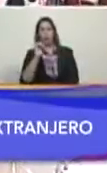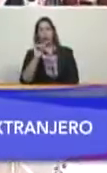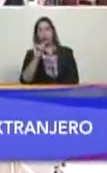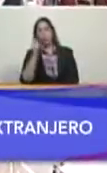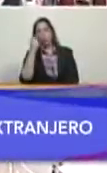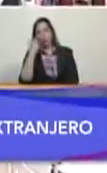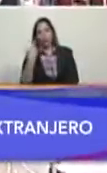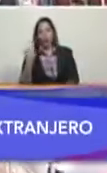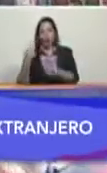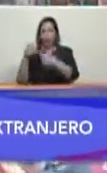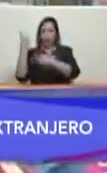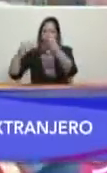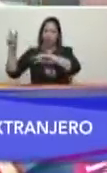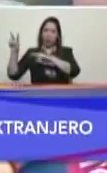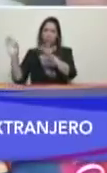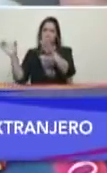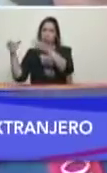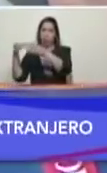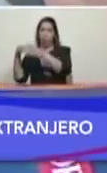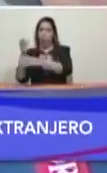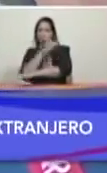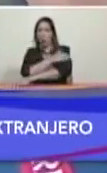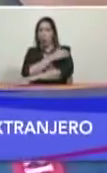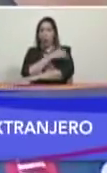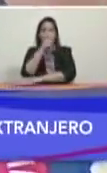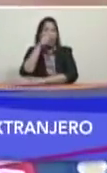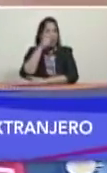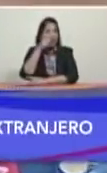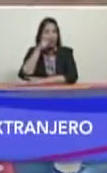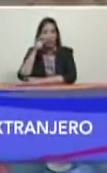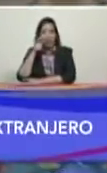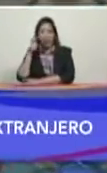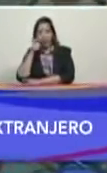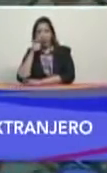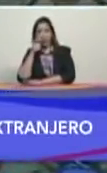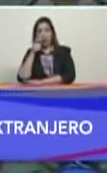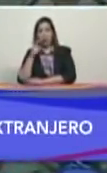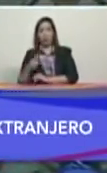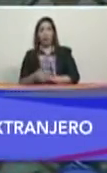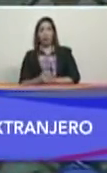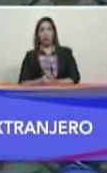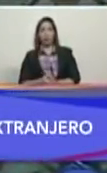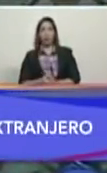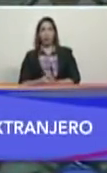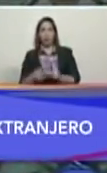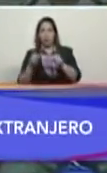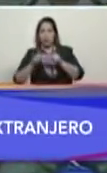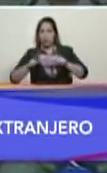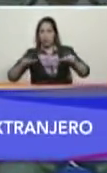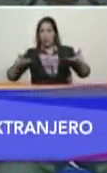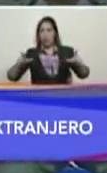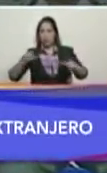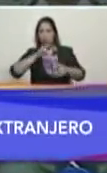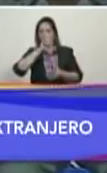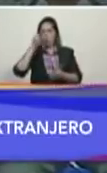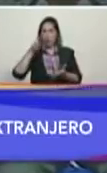traidoras pululando en el escenario nacional,